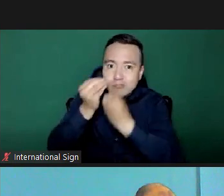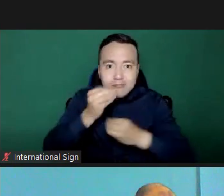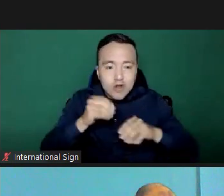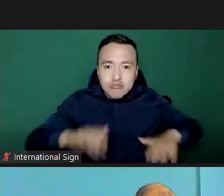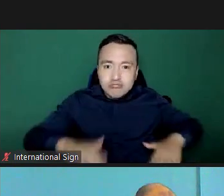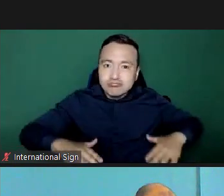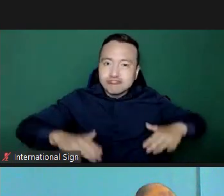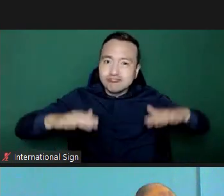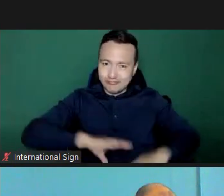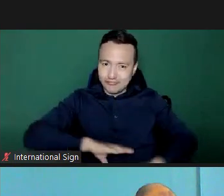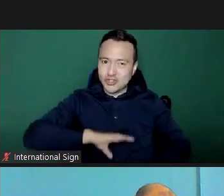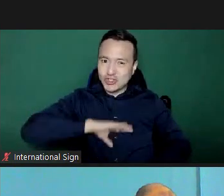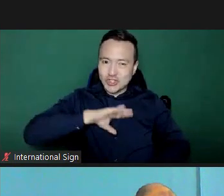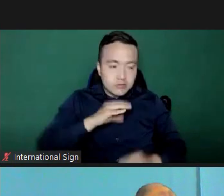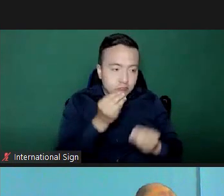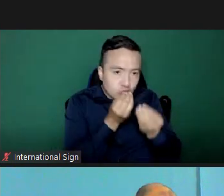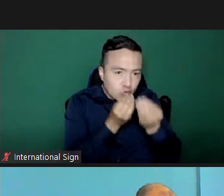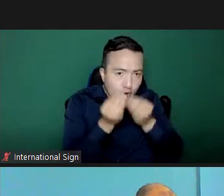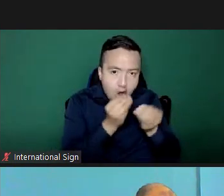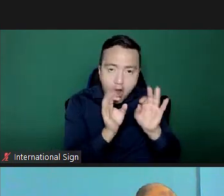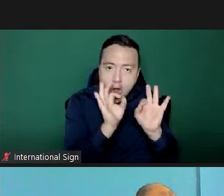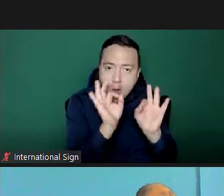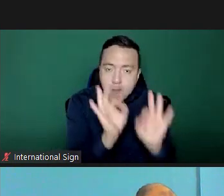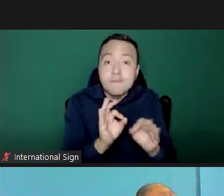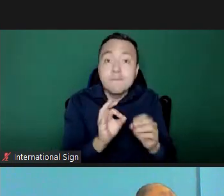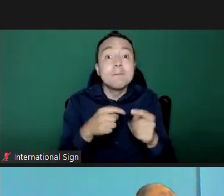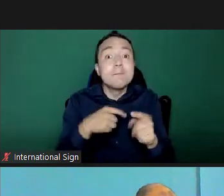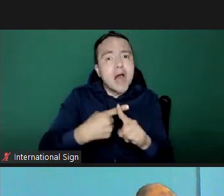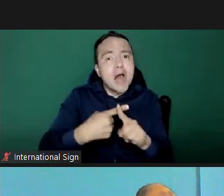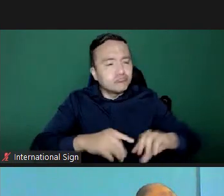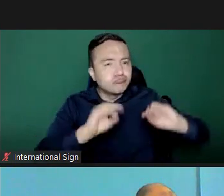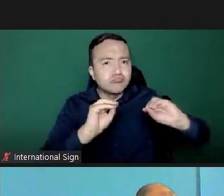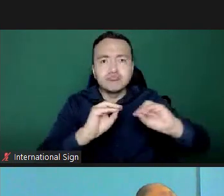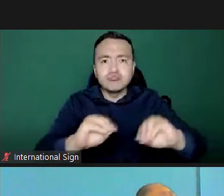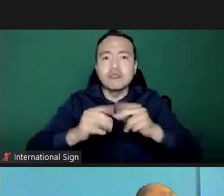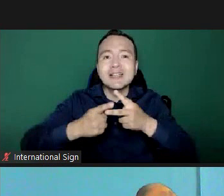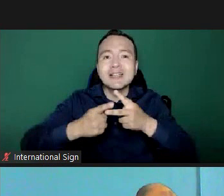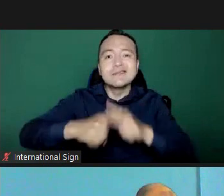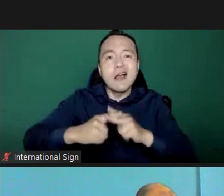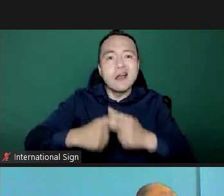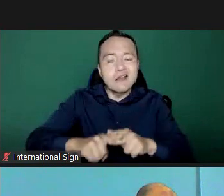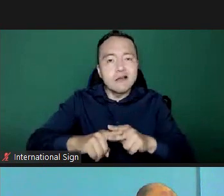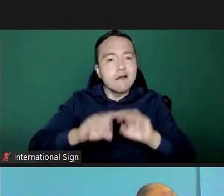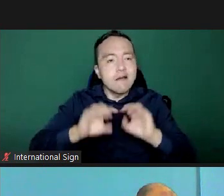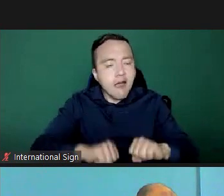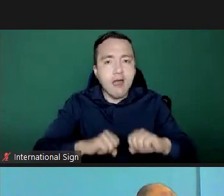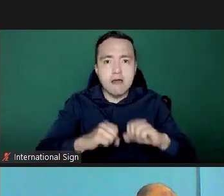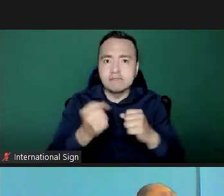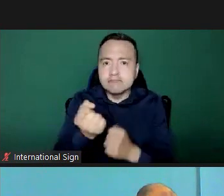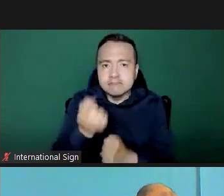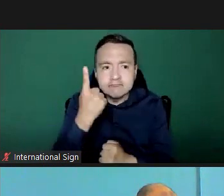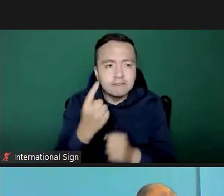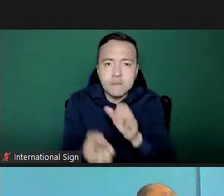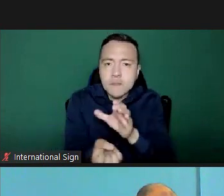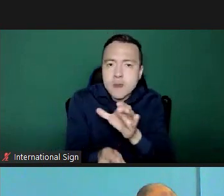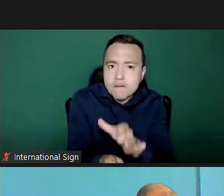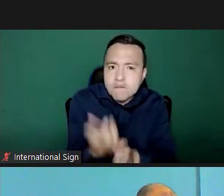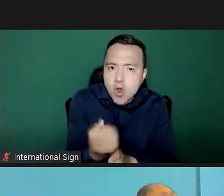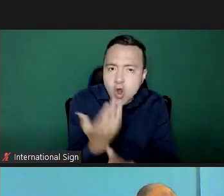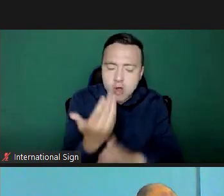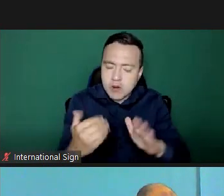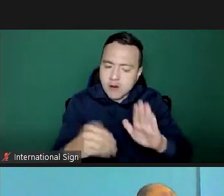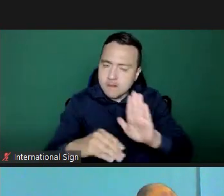para reformulación de la producción. Todo esto son iniciativas que buscan hacerle frente a las